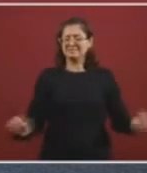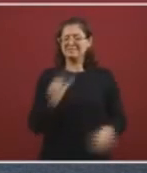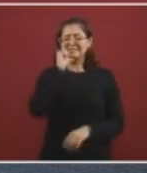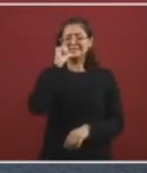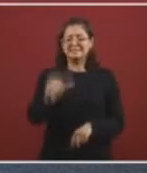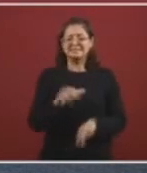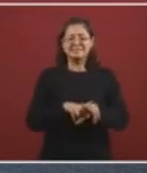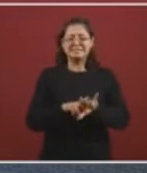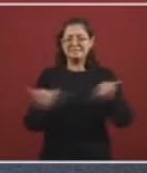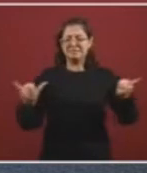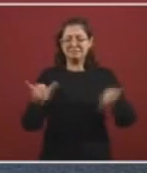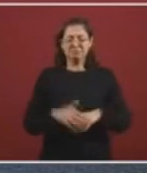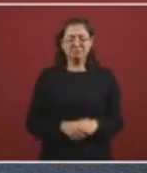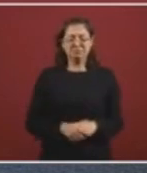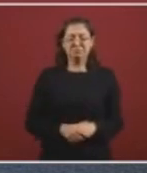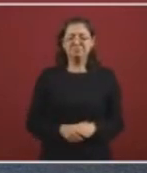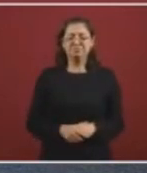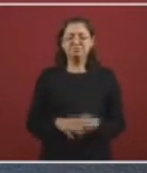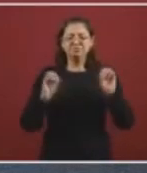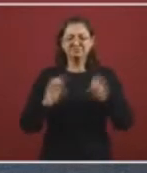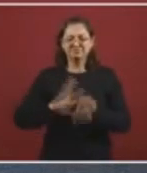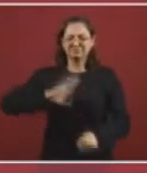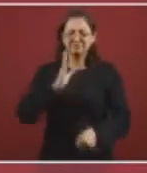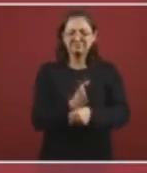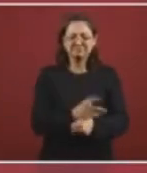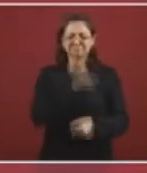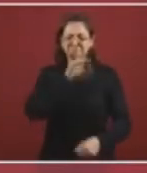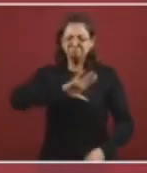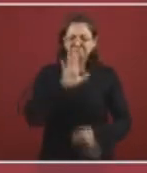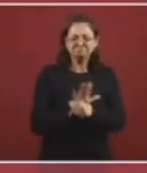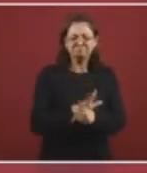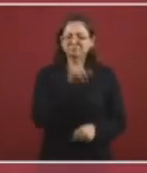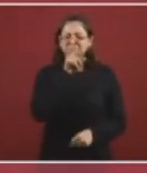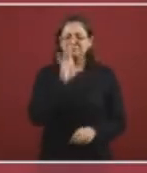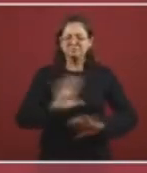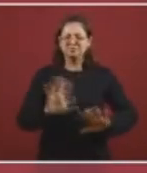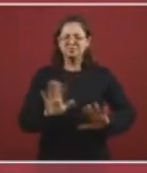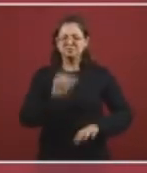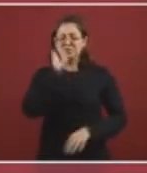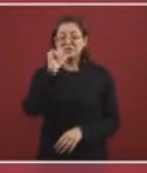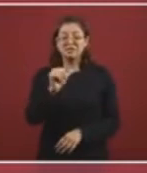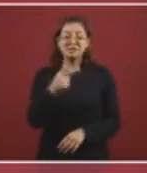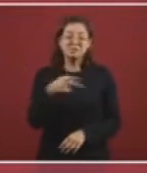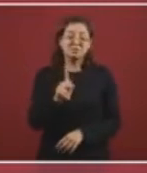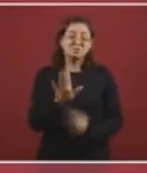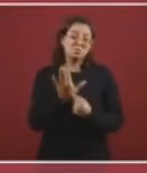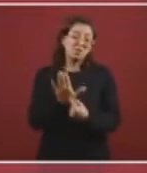mucho menos, repito, censurar. Es, oigan,